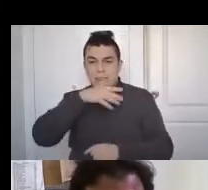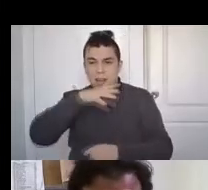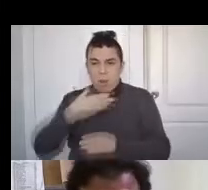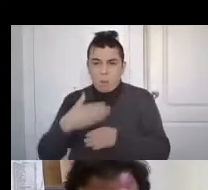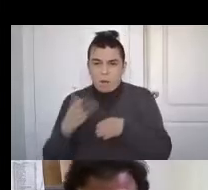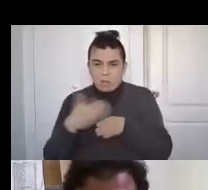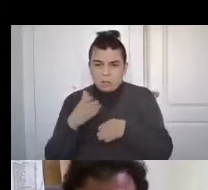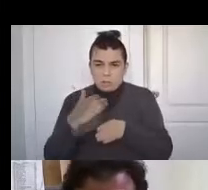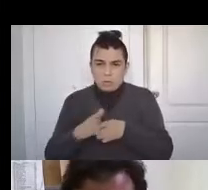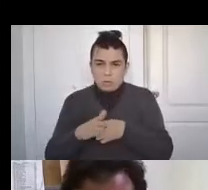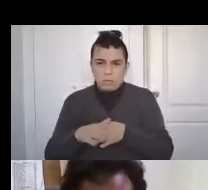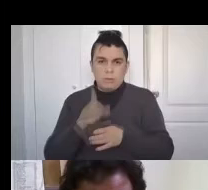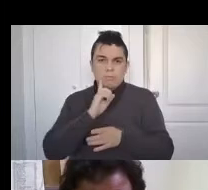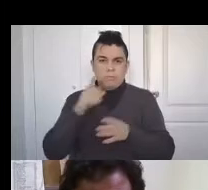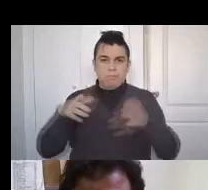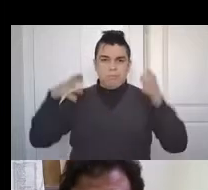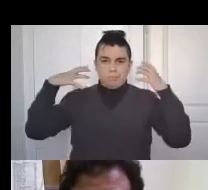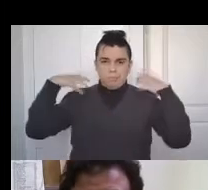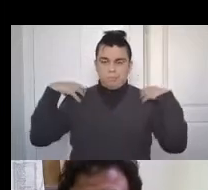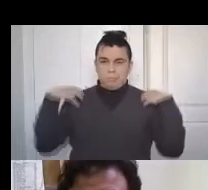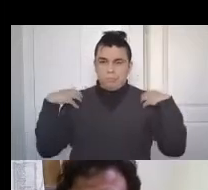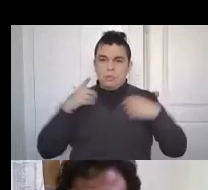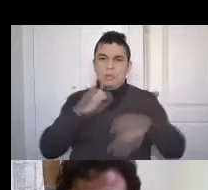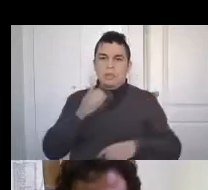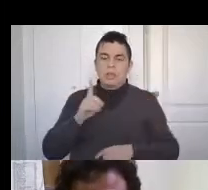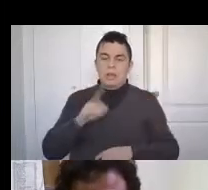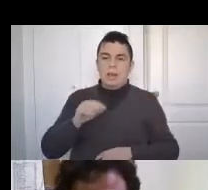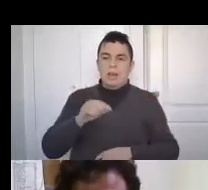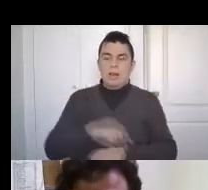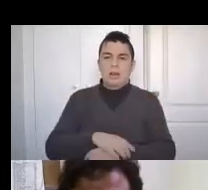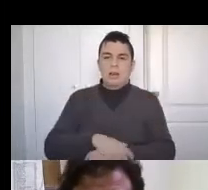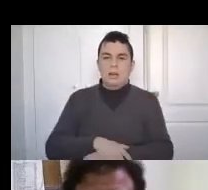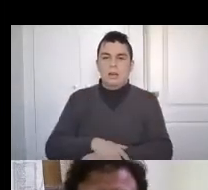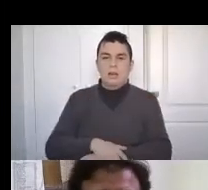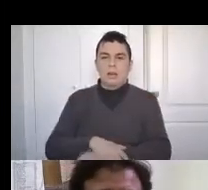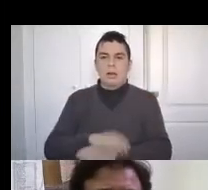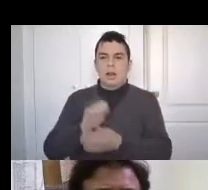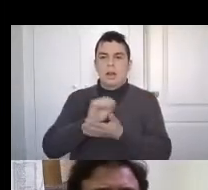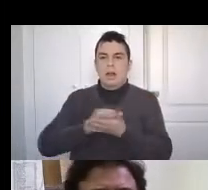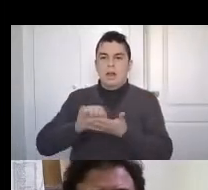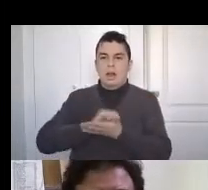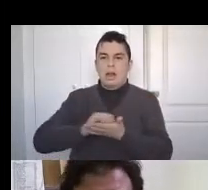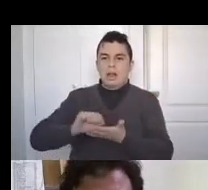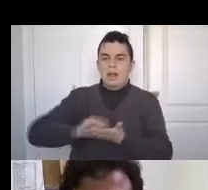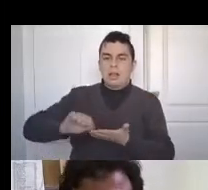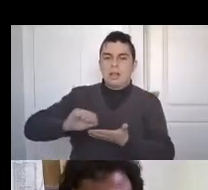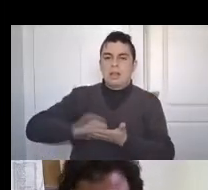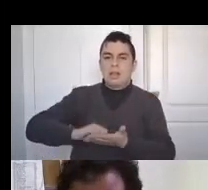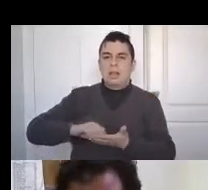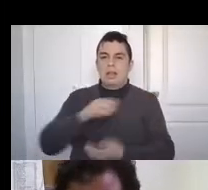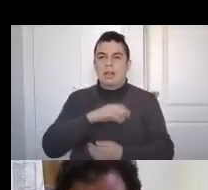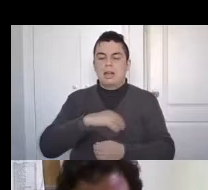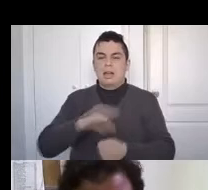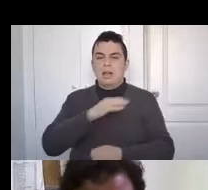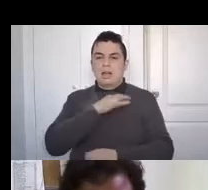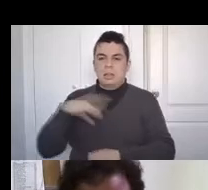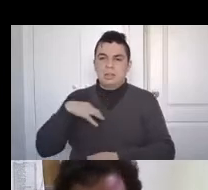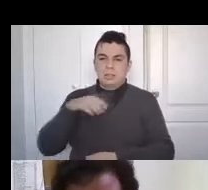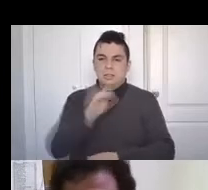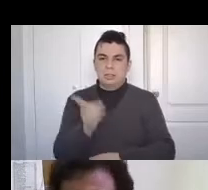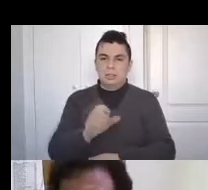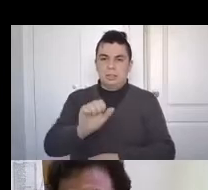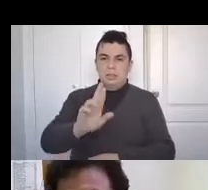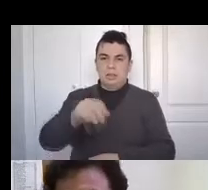están coordinados por la Seremi de Macro Centro Sur del Ministerio de Ciencia y el doctor Gallero de la Universidad de